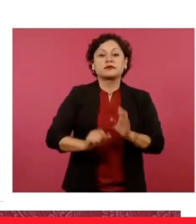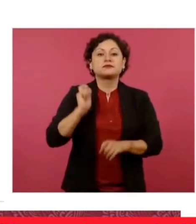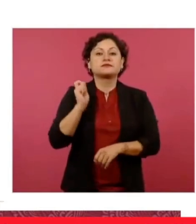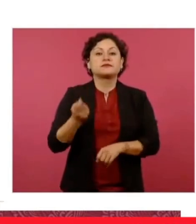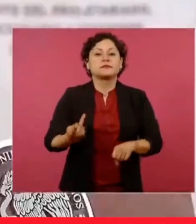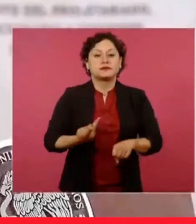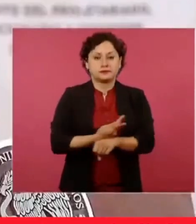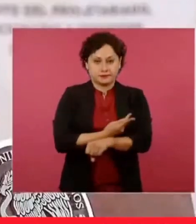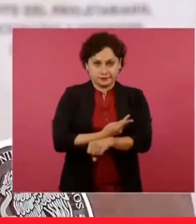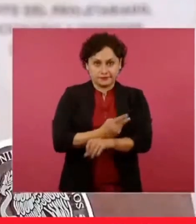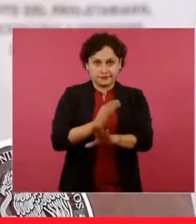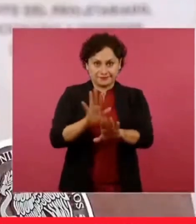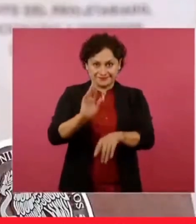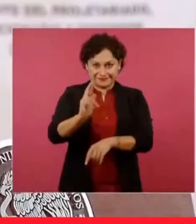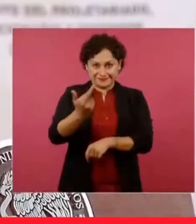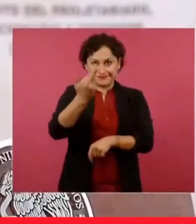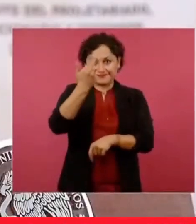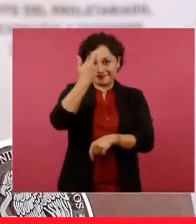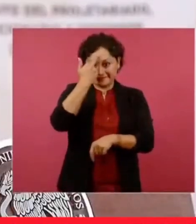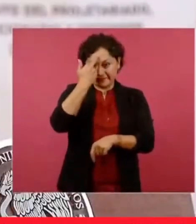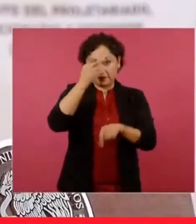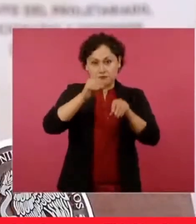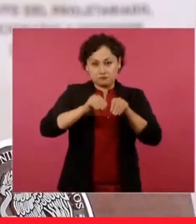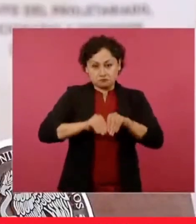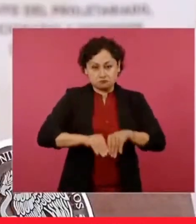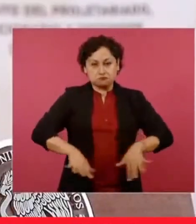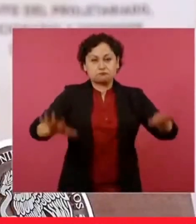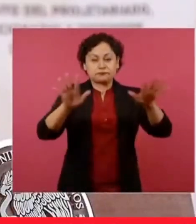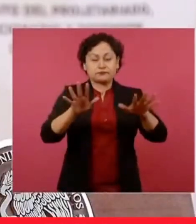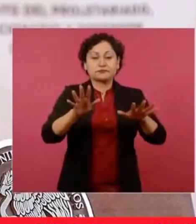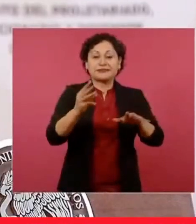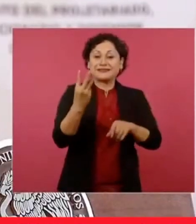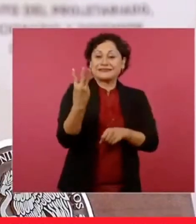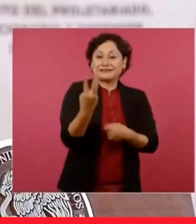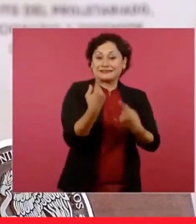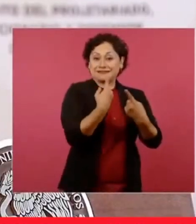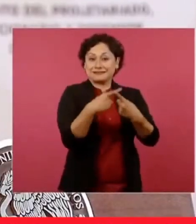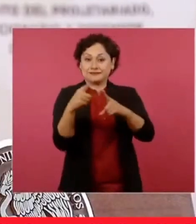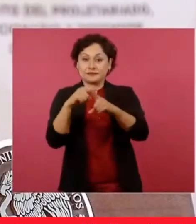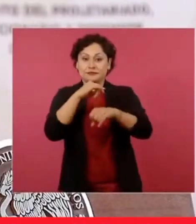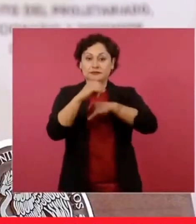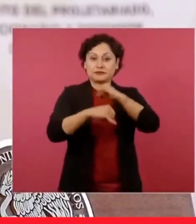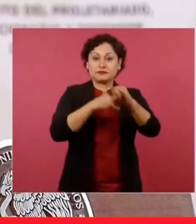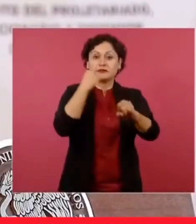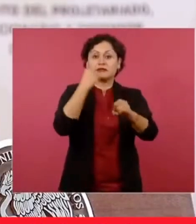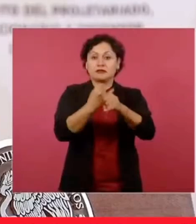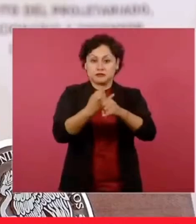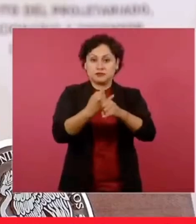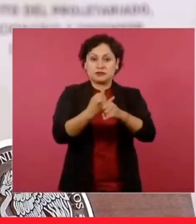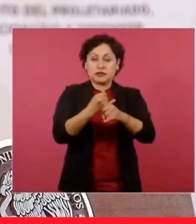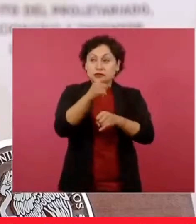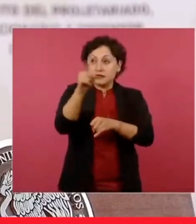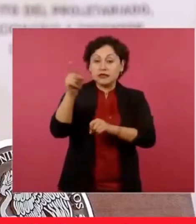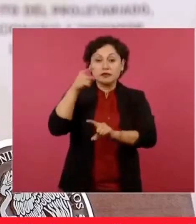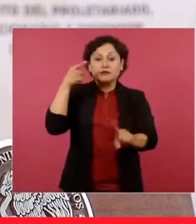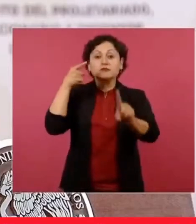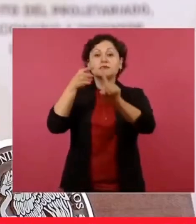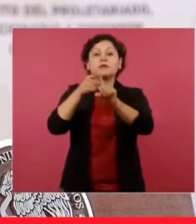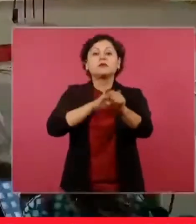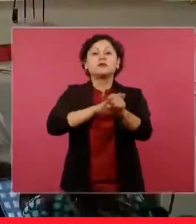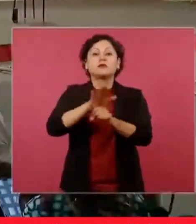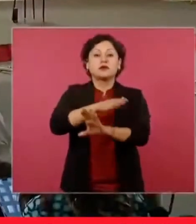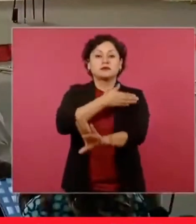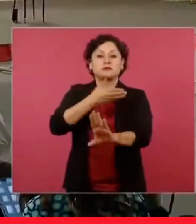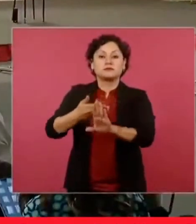se publicaron simultáneamente 3 trabajos periodísticos en medios internacionales que buscaban implicar al presidente Andrés Manuel